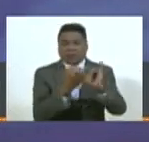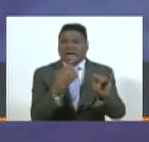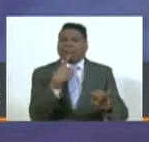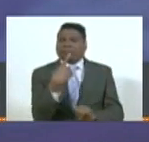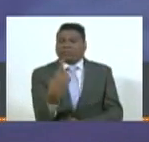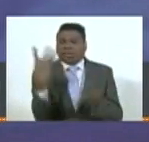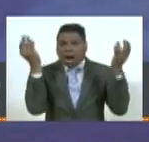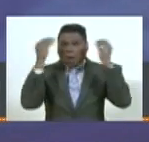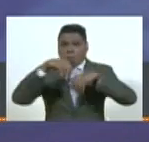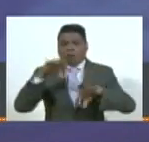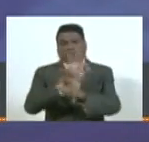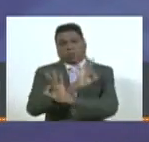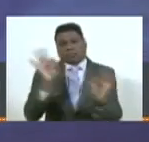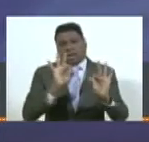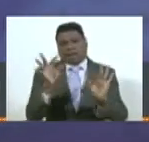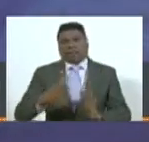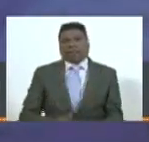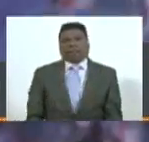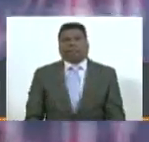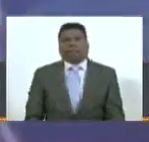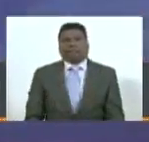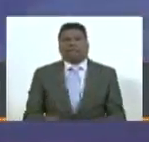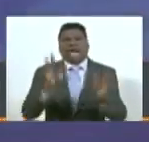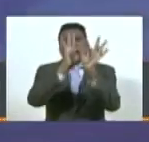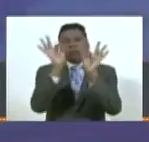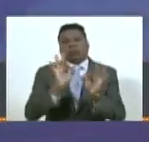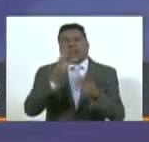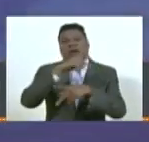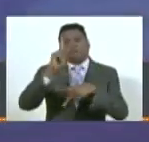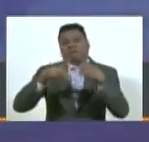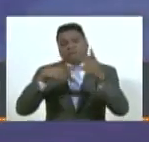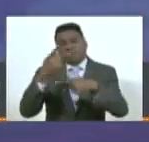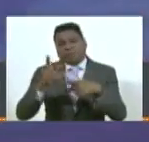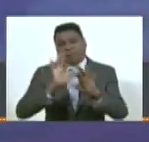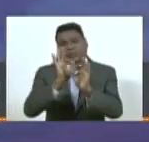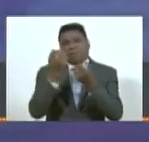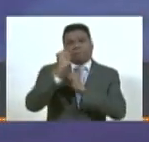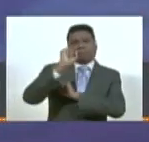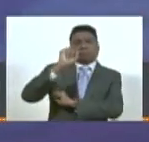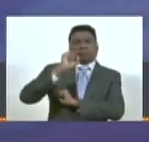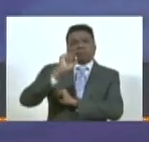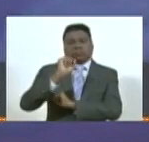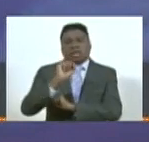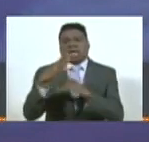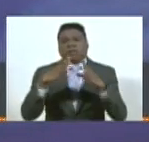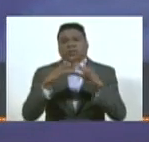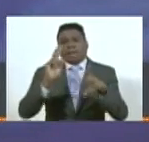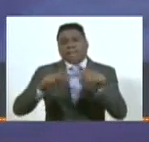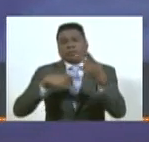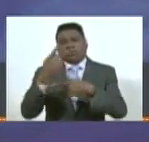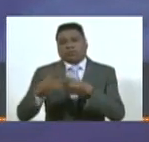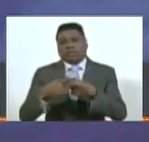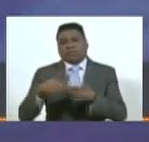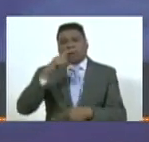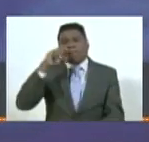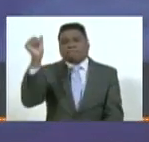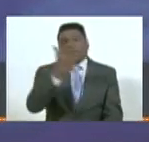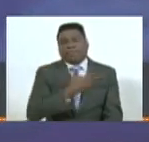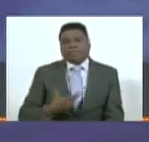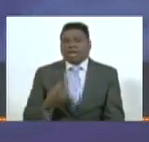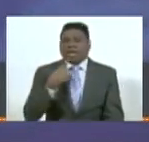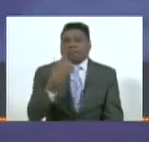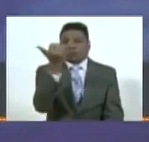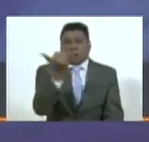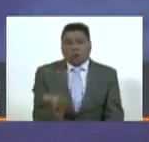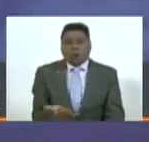en, de alguna forma, rechazar el proceso constituyente al que ha convocado el presidente Nicolás Maduro. Usted ha dicho en este momento, es